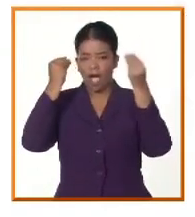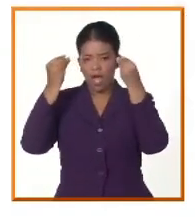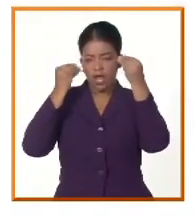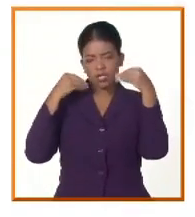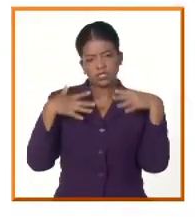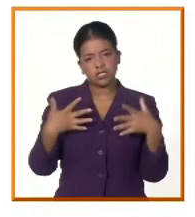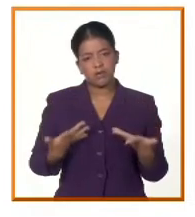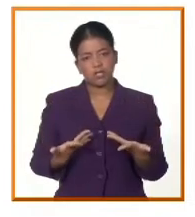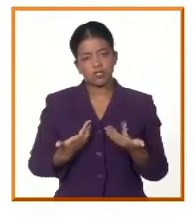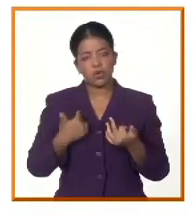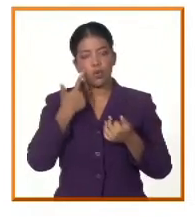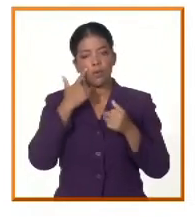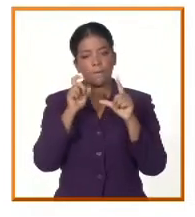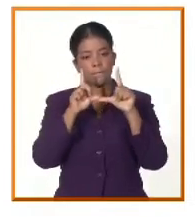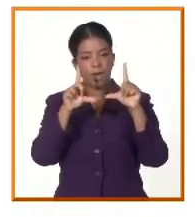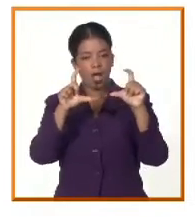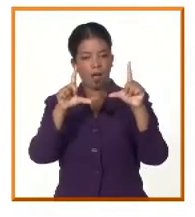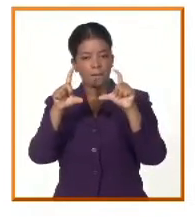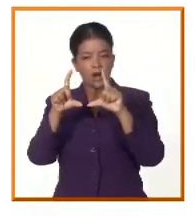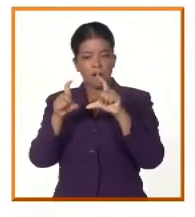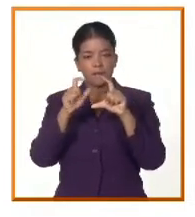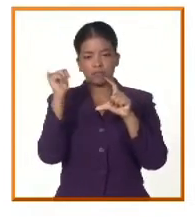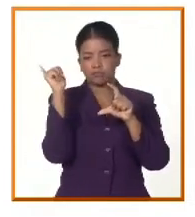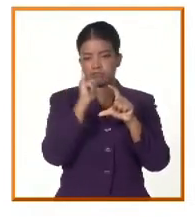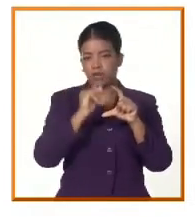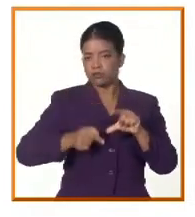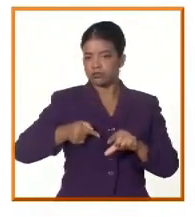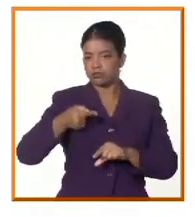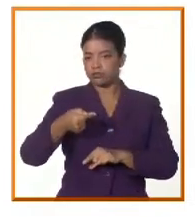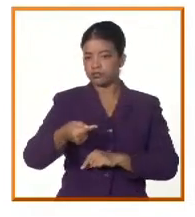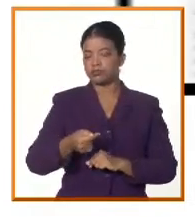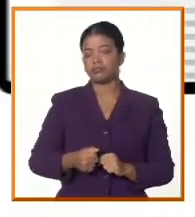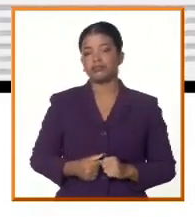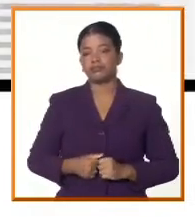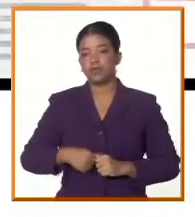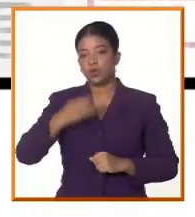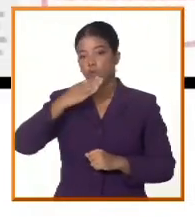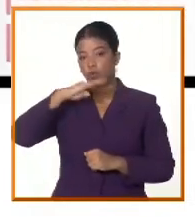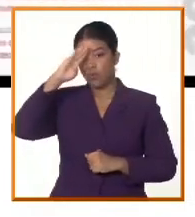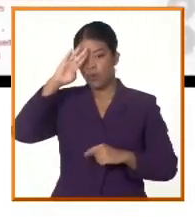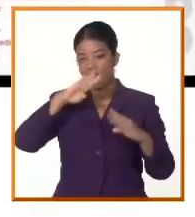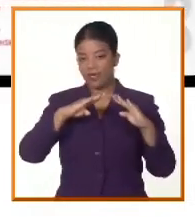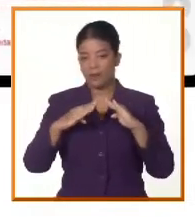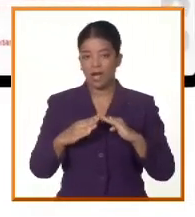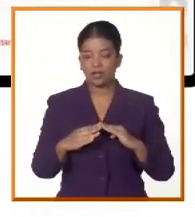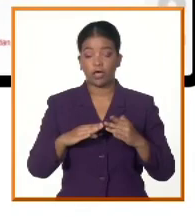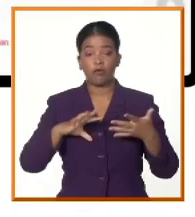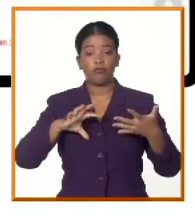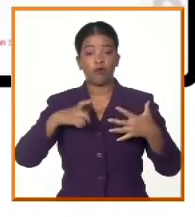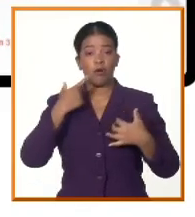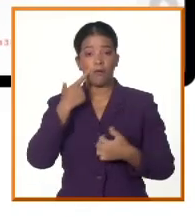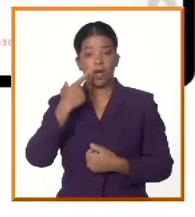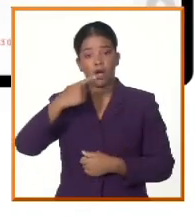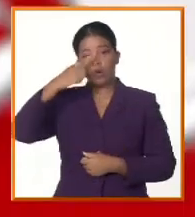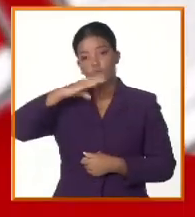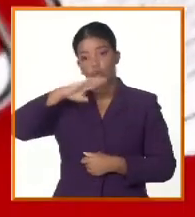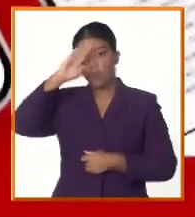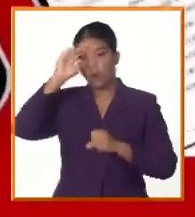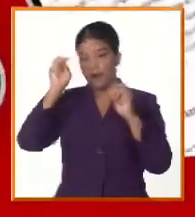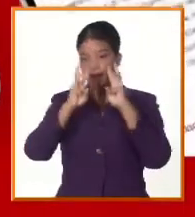imagen y los sonidos de cada día los comentarios de nuestros lectores Cuba debate una mirada desde Cuba en el espacio público